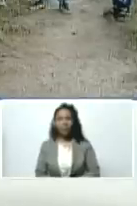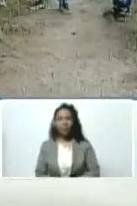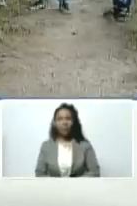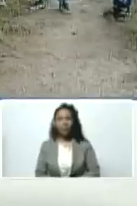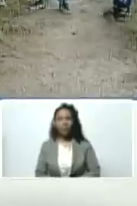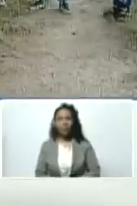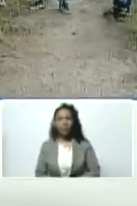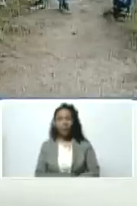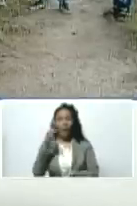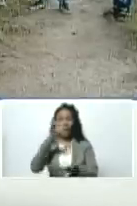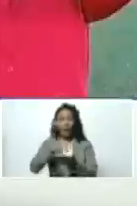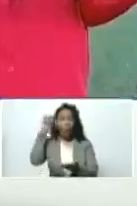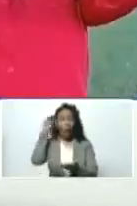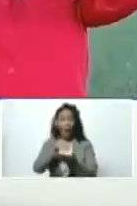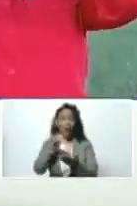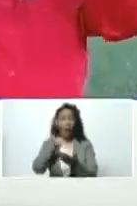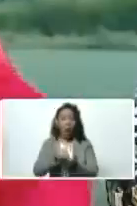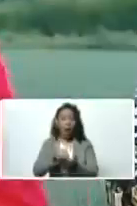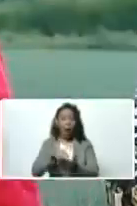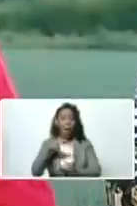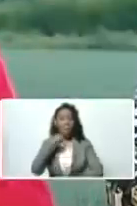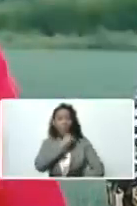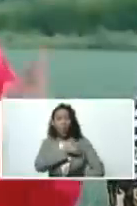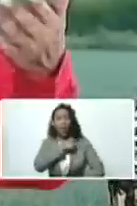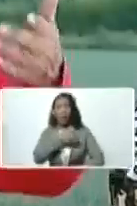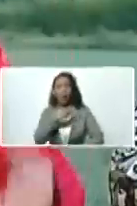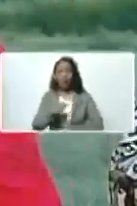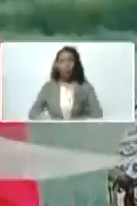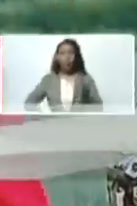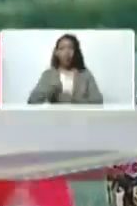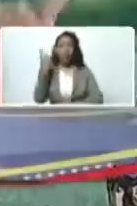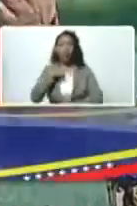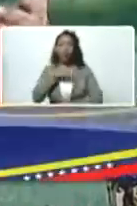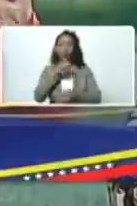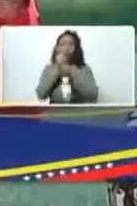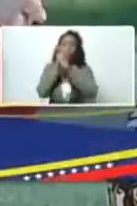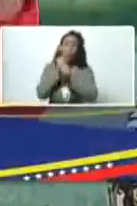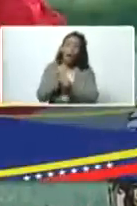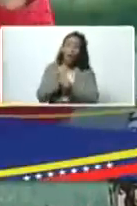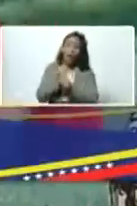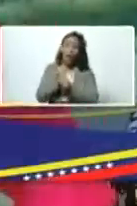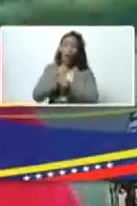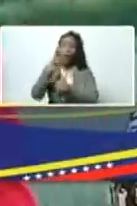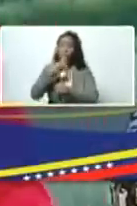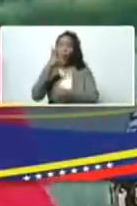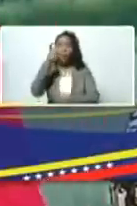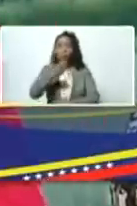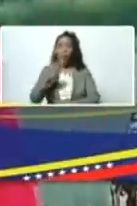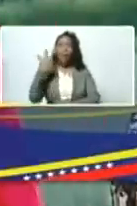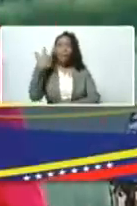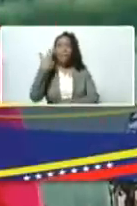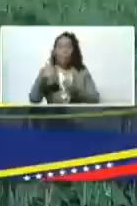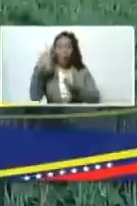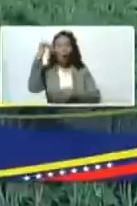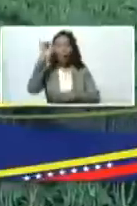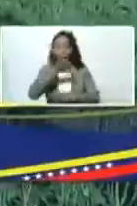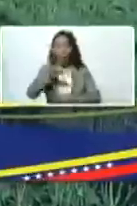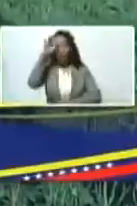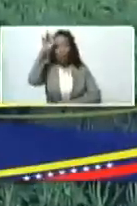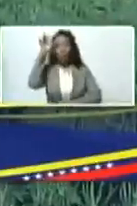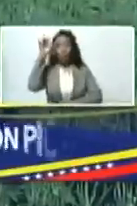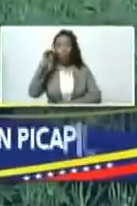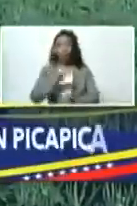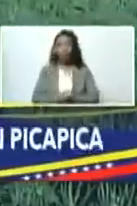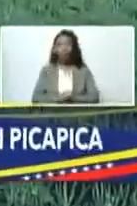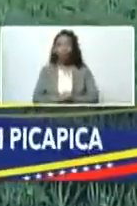el estado de Aragua moralizado una vez más nos quedamos esperándolo no está en persona pero está en espíritu está en alma